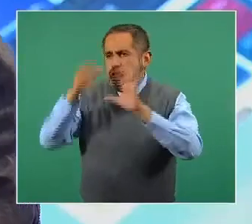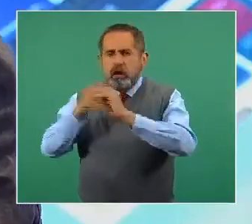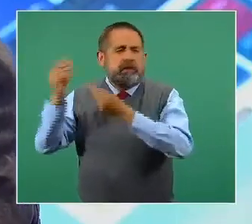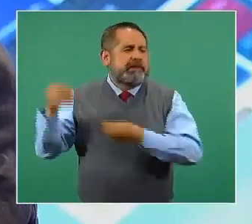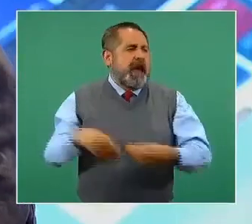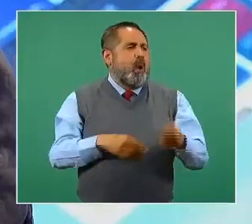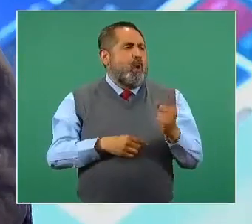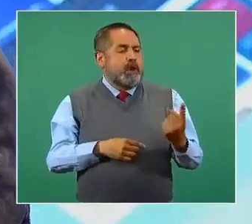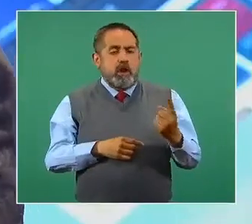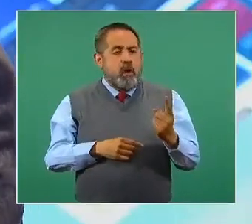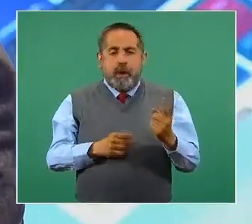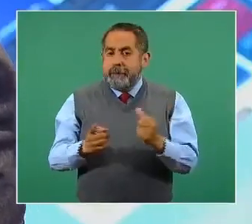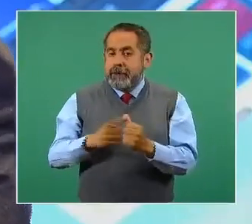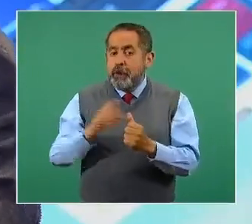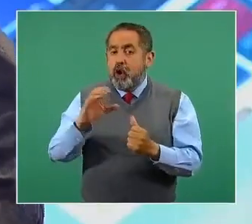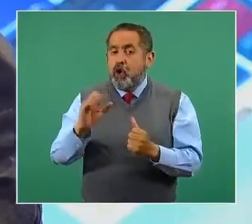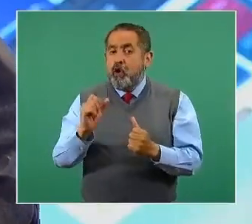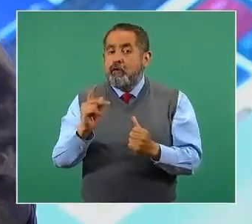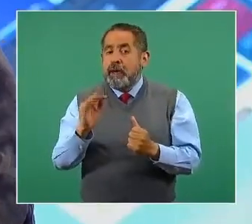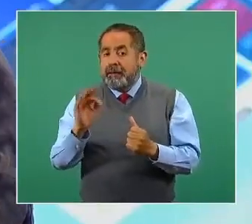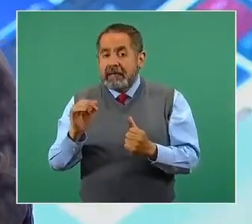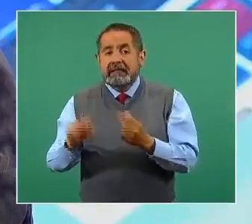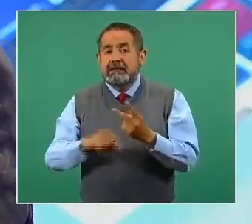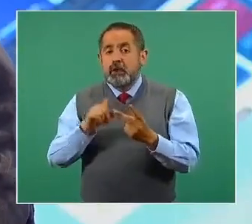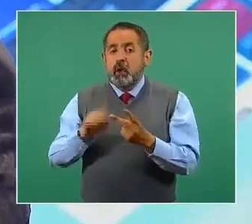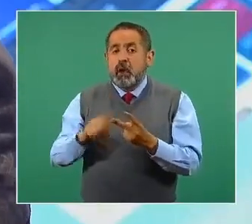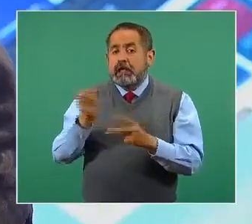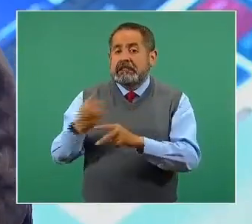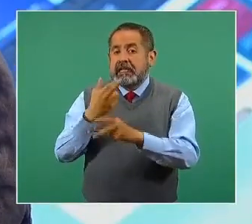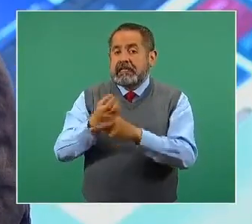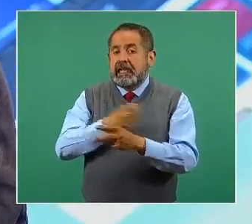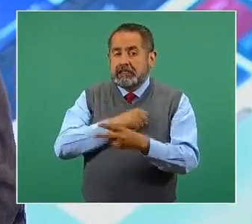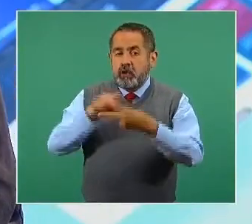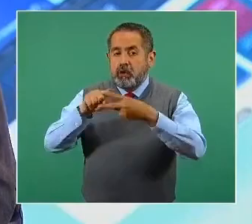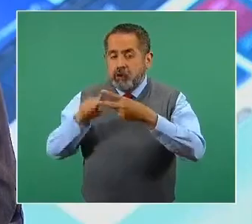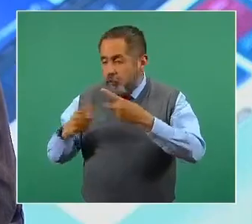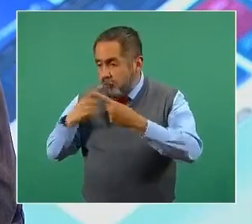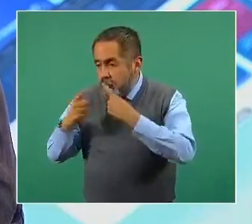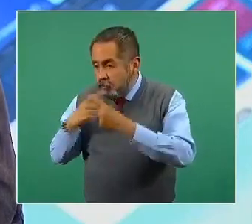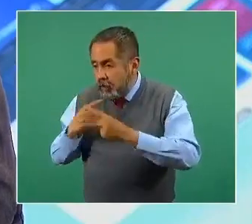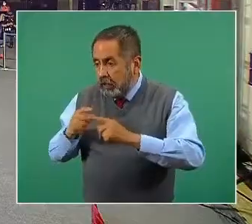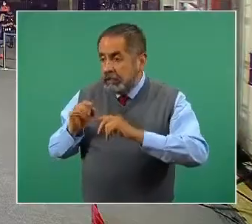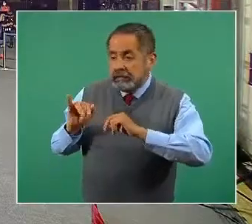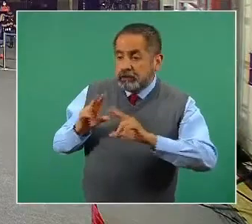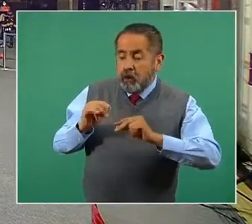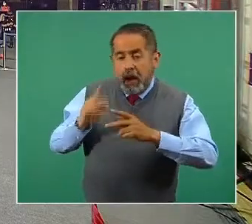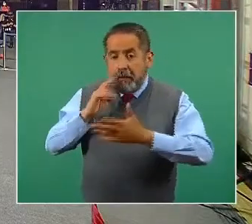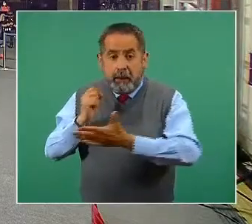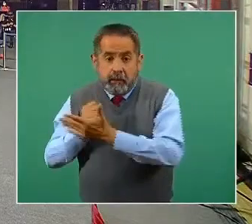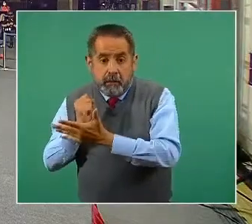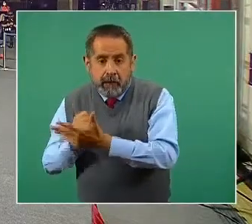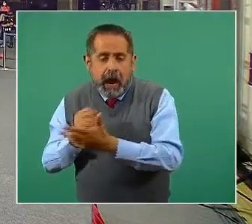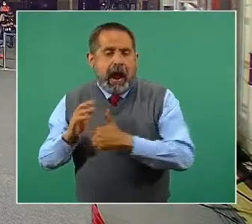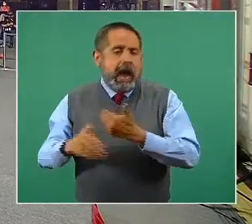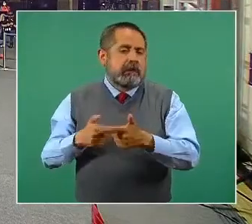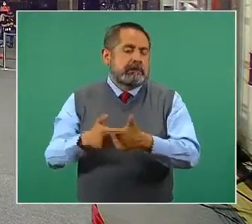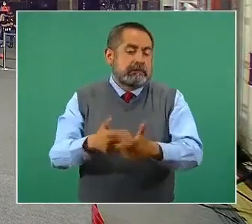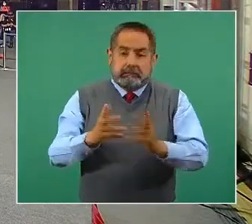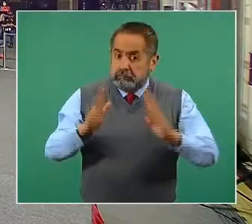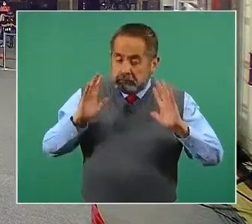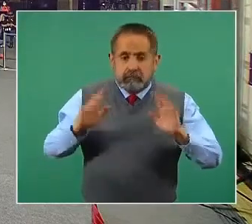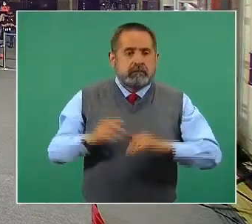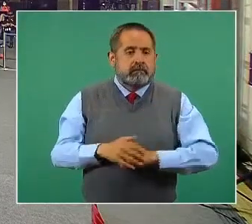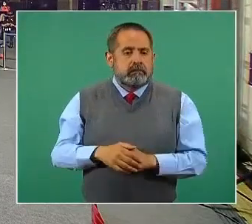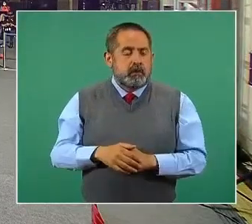la regulación sanitaria y por la propia estrategia como una estrategia de salud pública. Ojalá